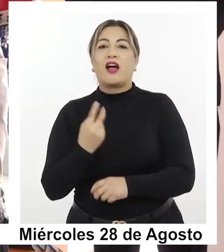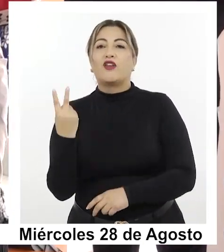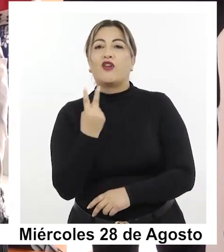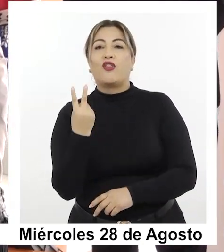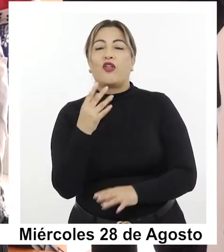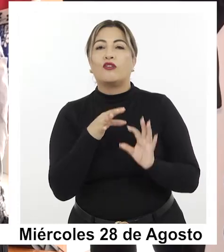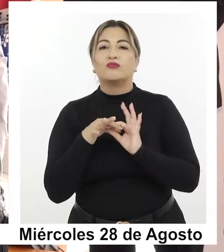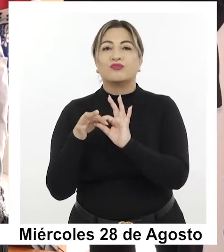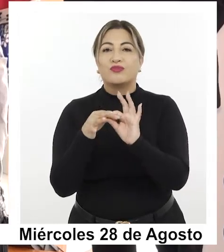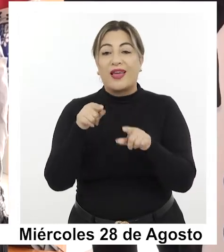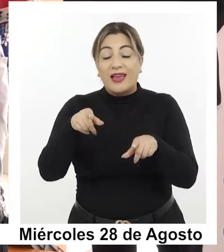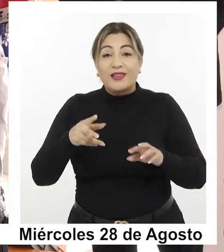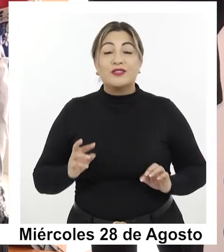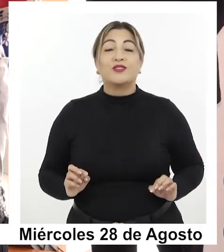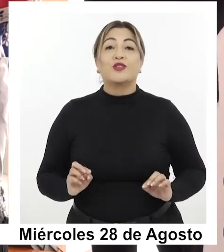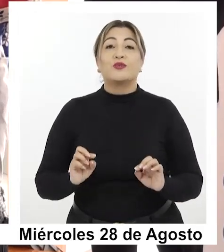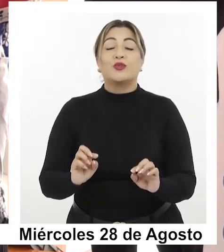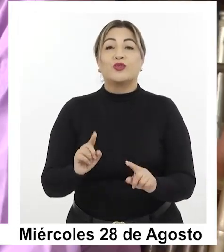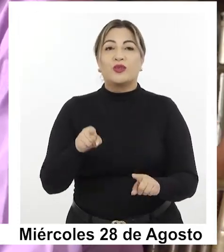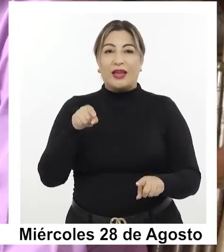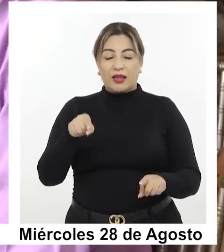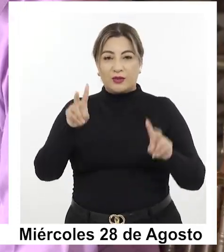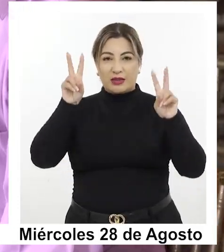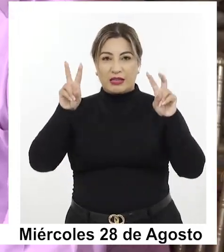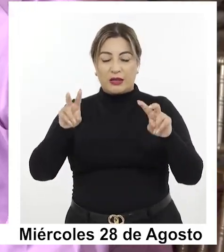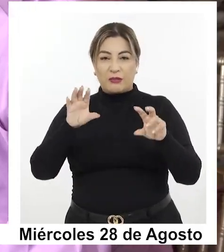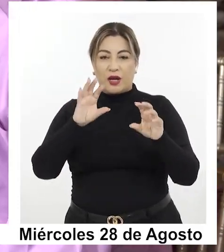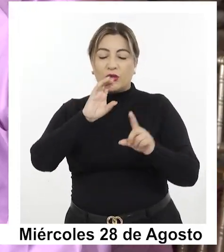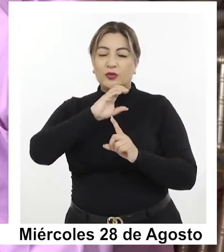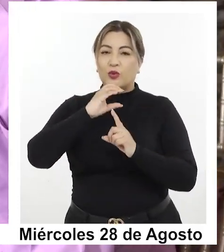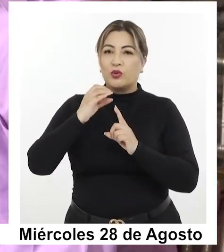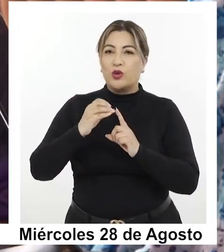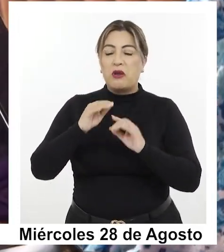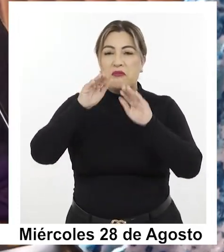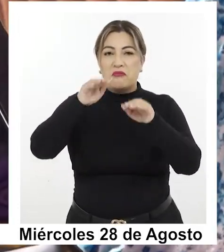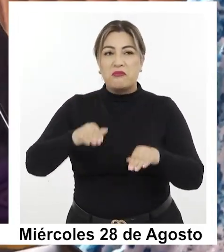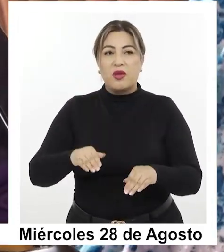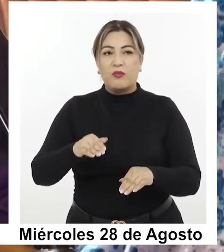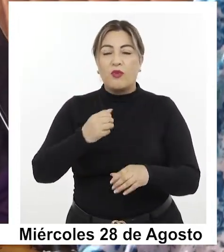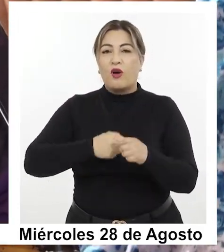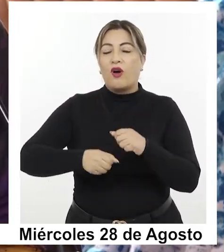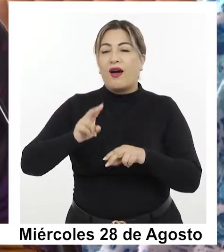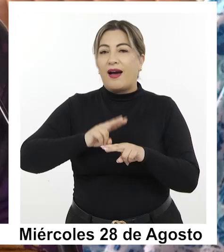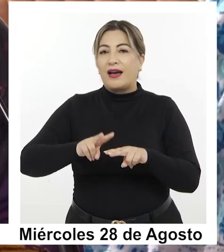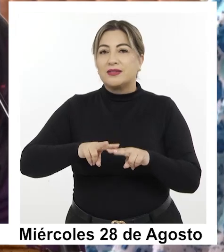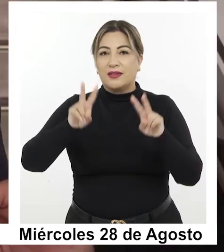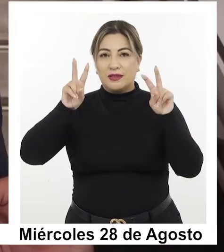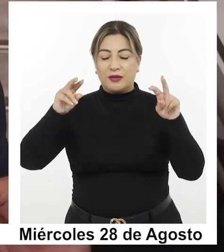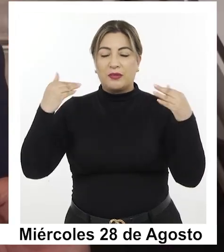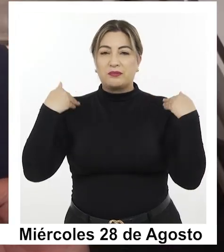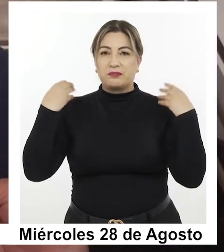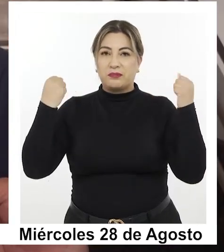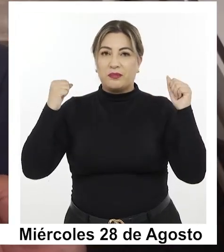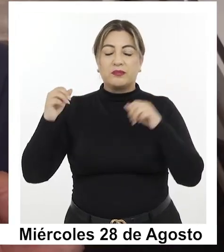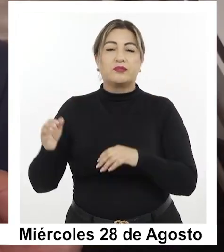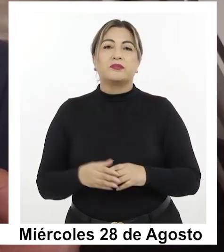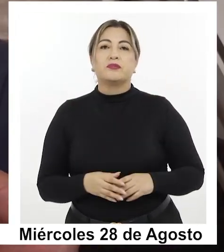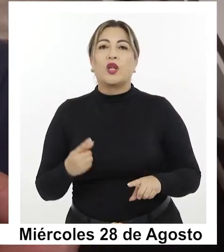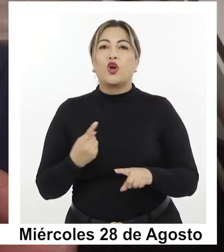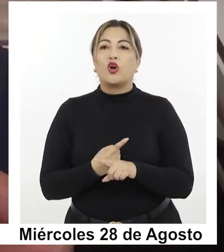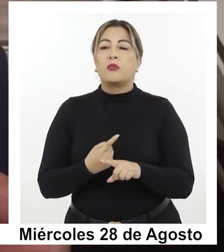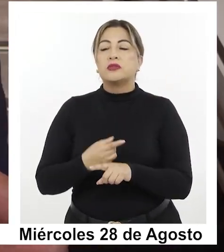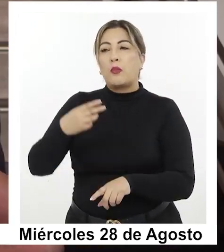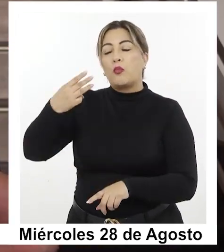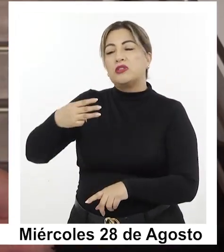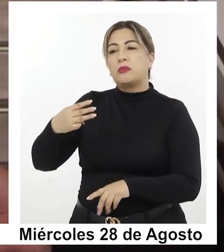colaborativa en esta oportunidad en un evento cultural como lo venían haciendo en materia deportiva. Conversamos con el